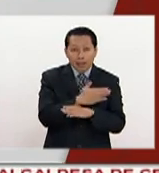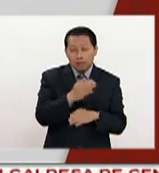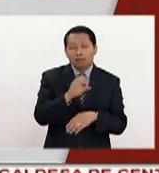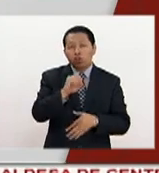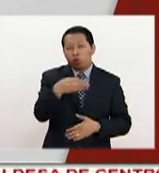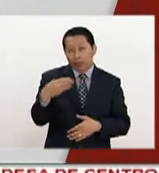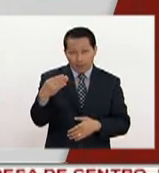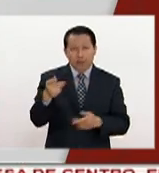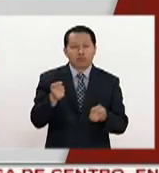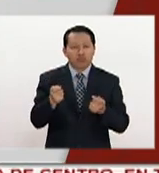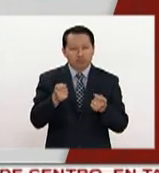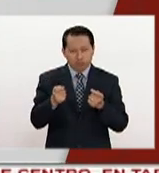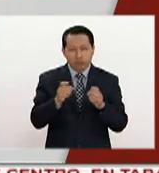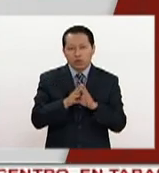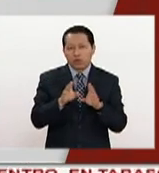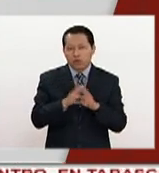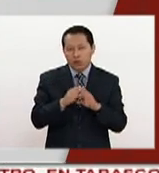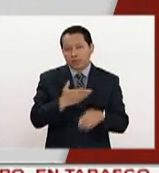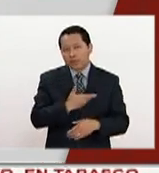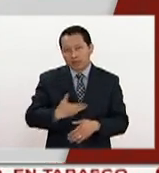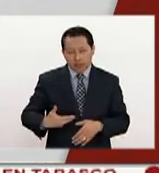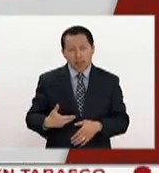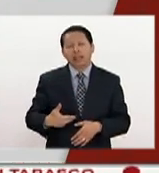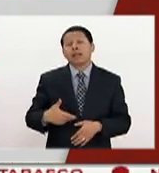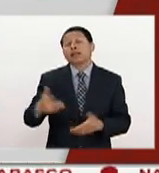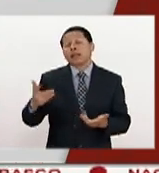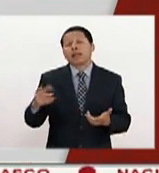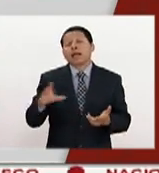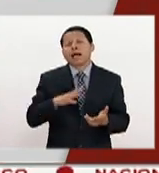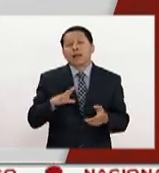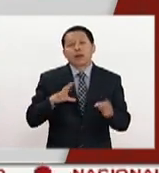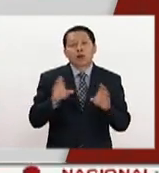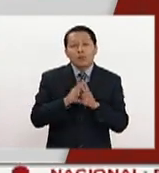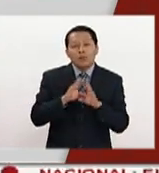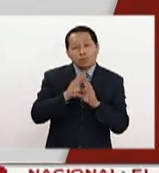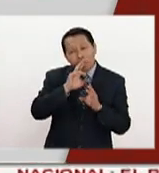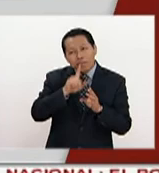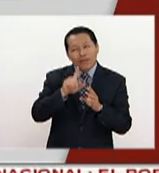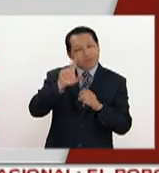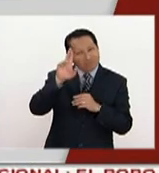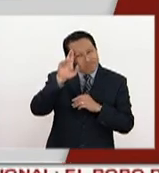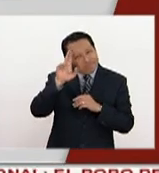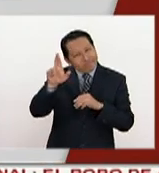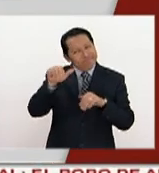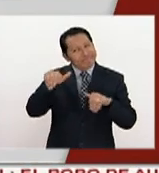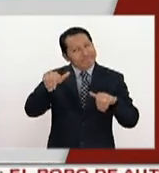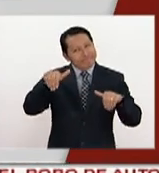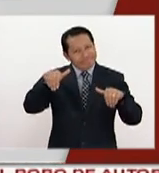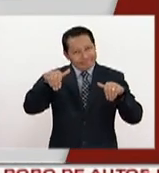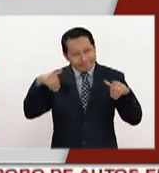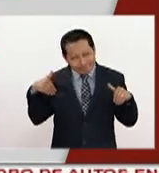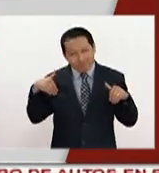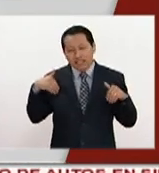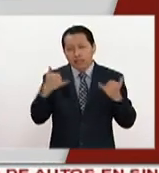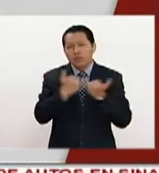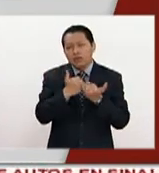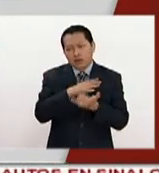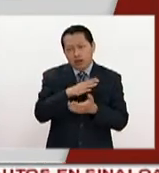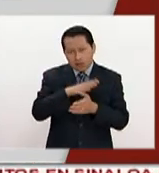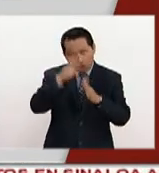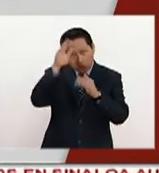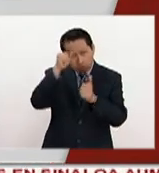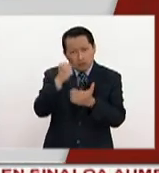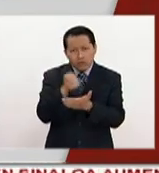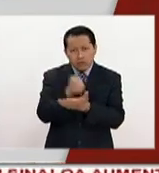en el poder y de alguna otra forma él decidió mantenerse alejado de los conflictos en Irán. Incluso aprobó acuerdos. En